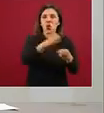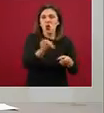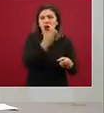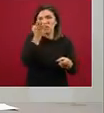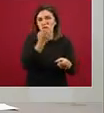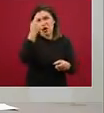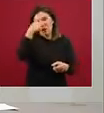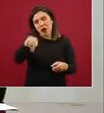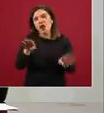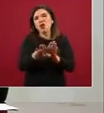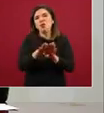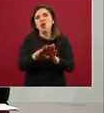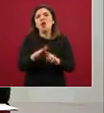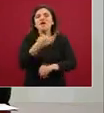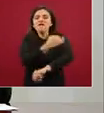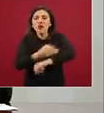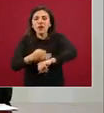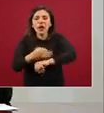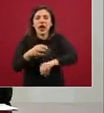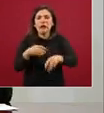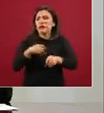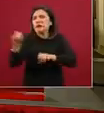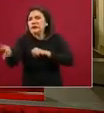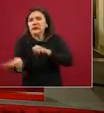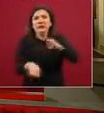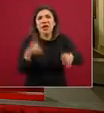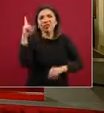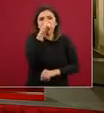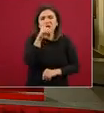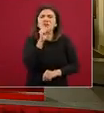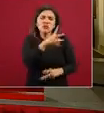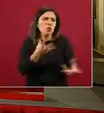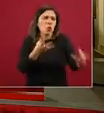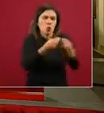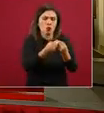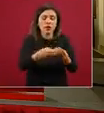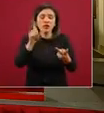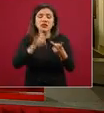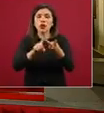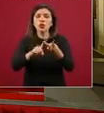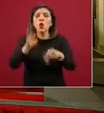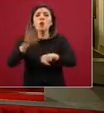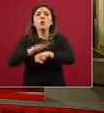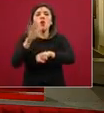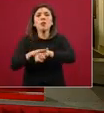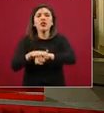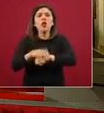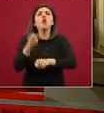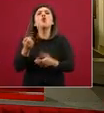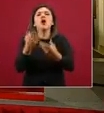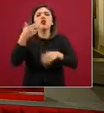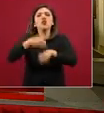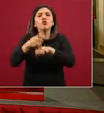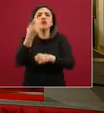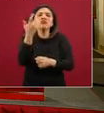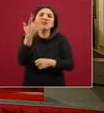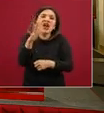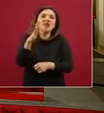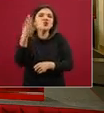el manejo, digamos, para las familias. Y el segundo criterio fue el promedio. Esas